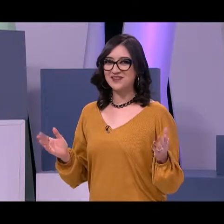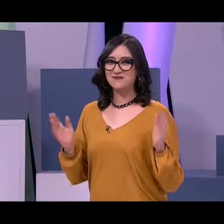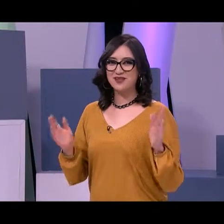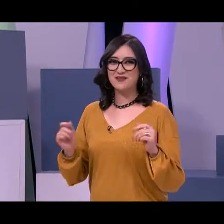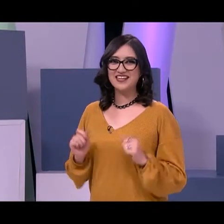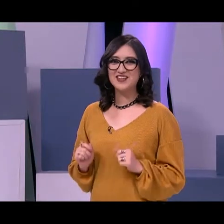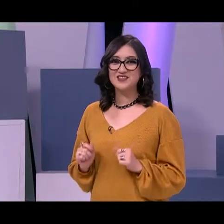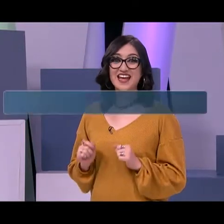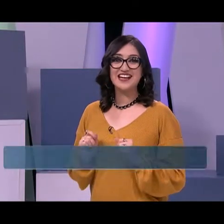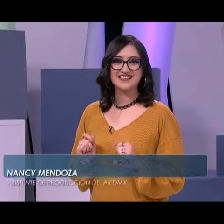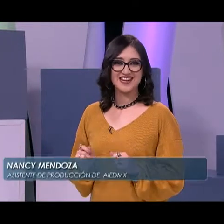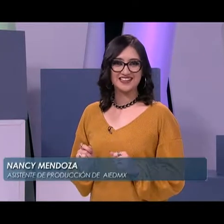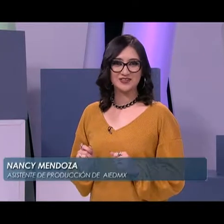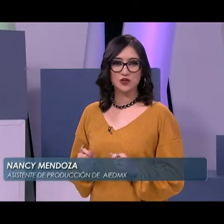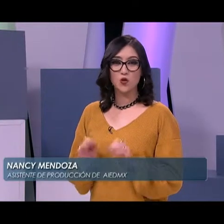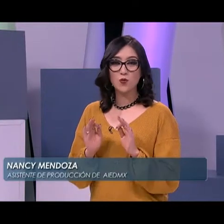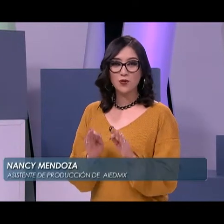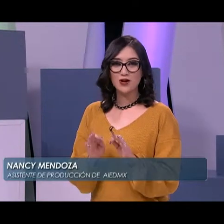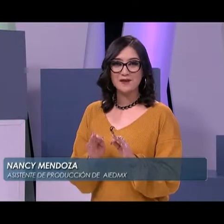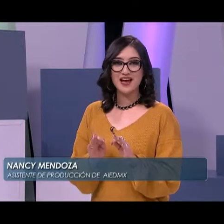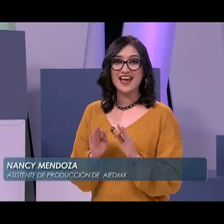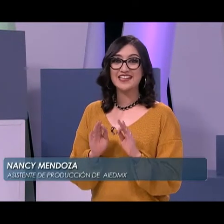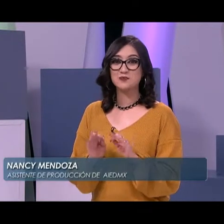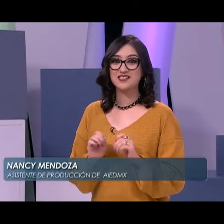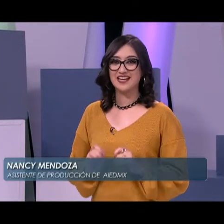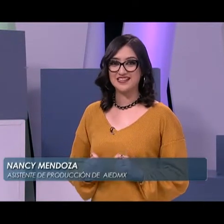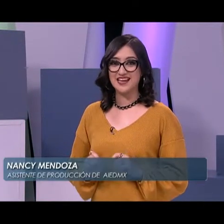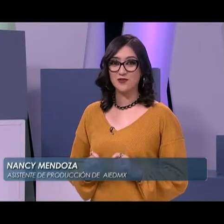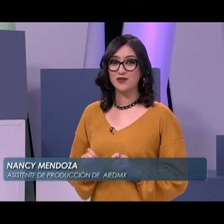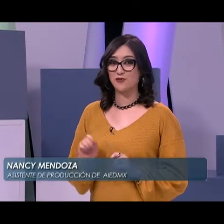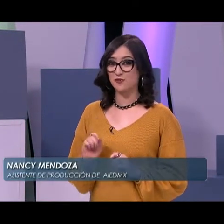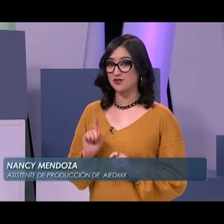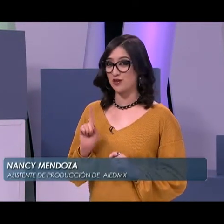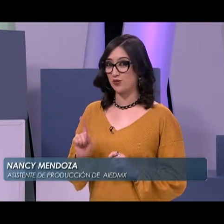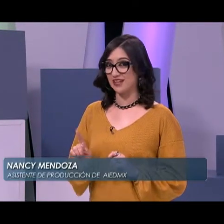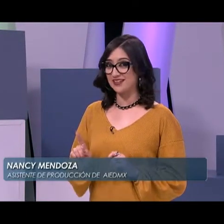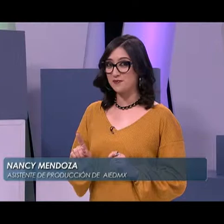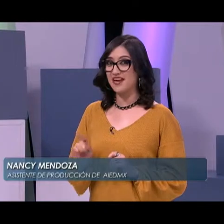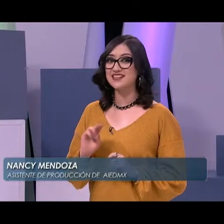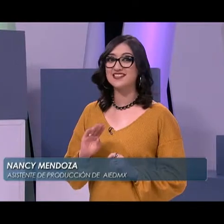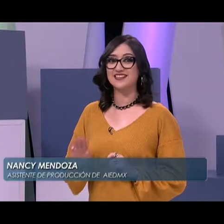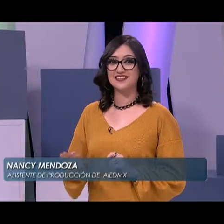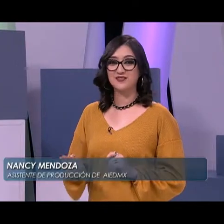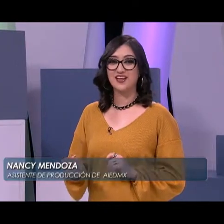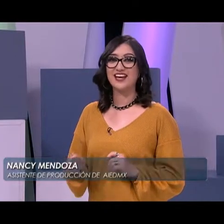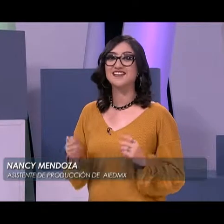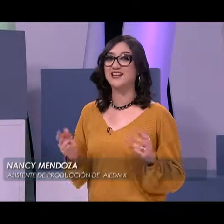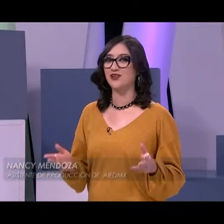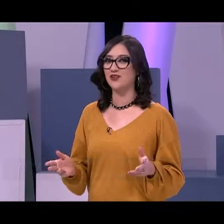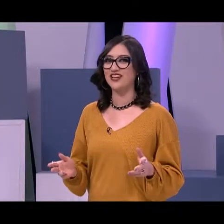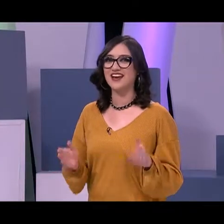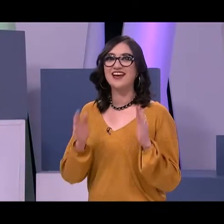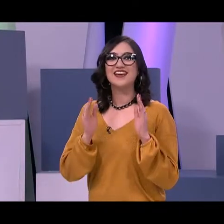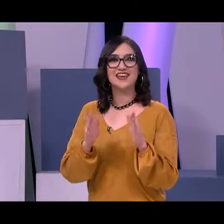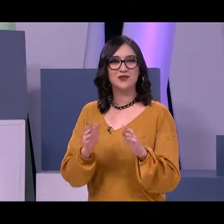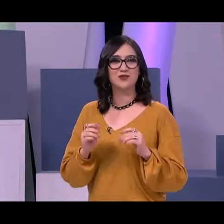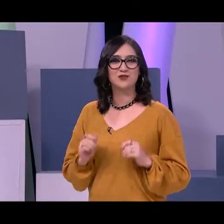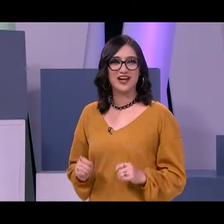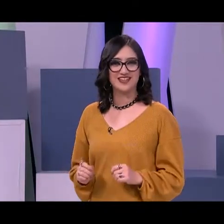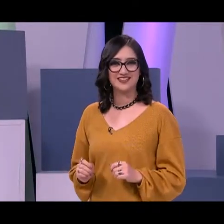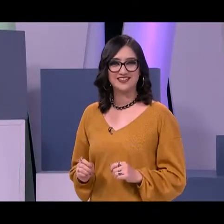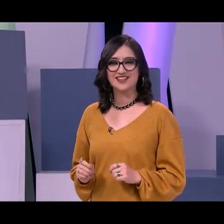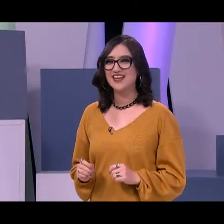Hola, ¿qué tal? Bienvenidos a Extracto, un programa especializado en información educativa, científica, tecnológica